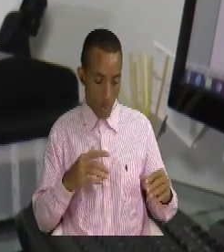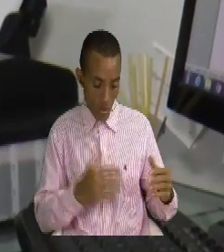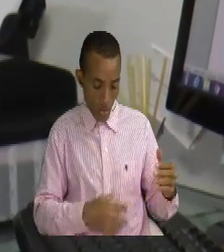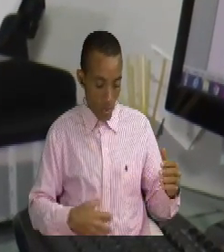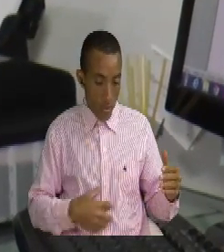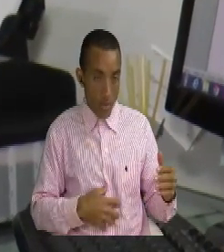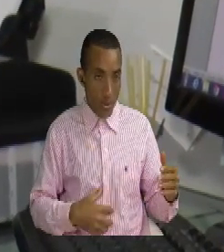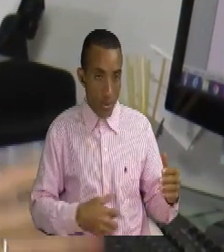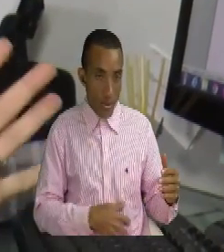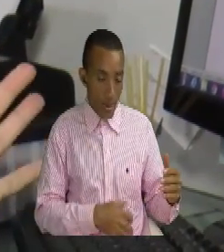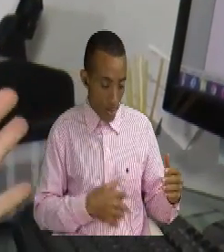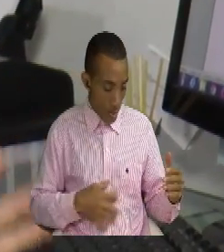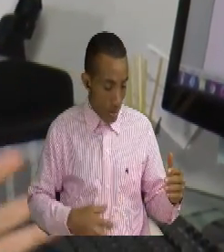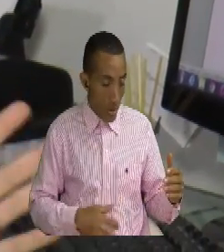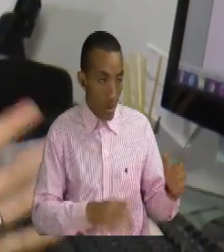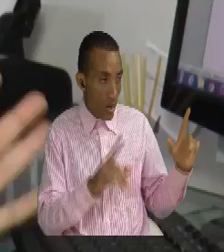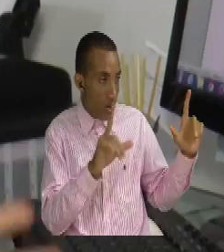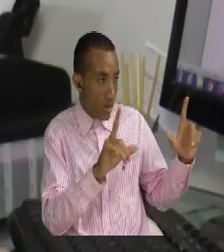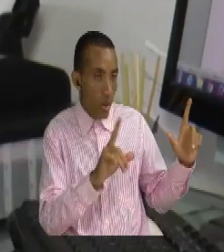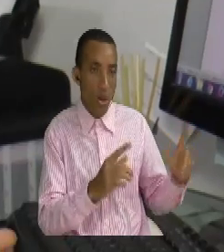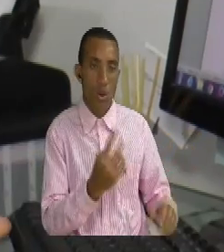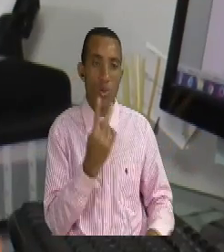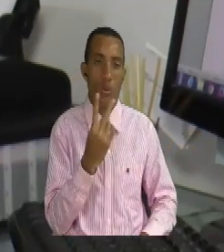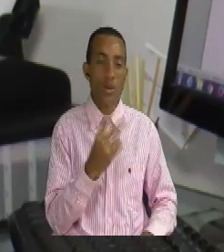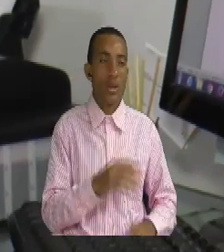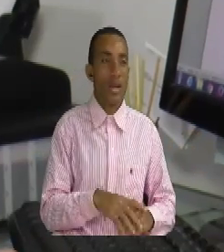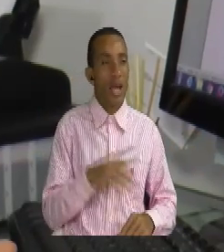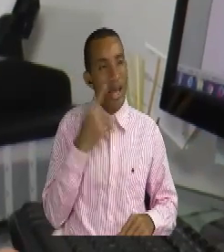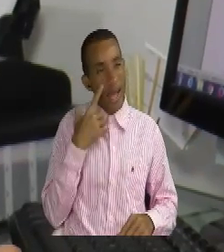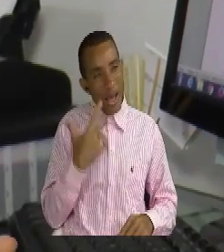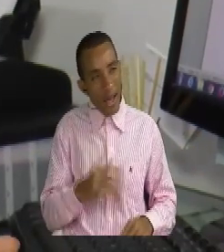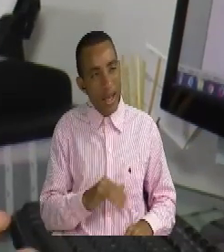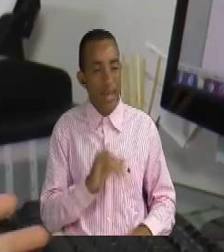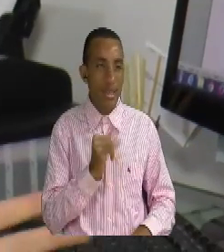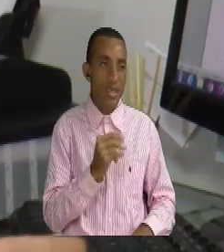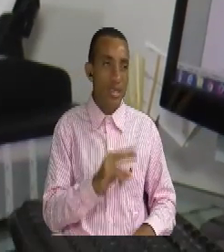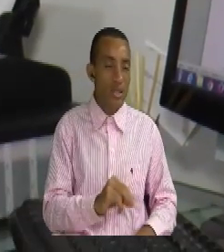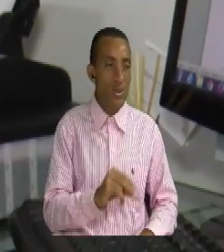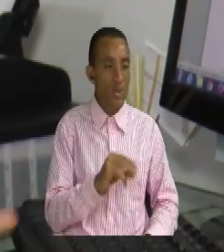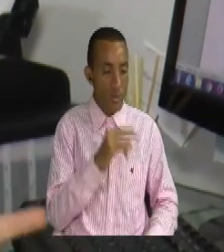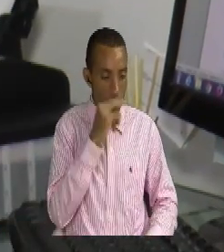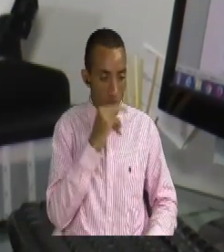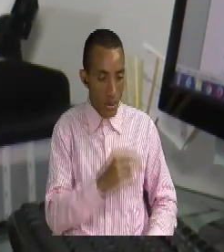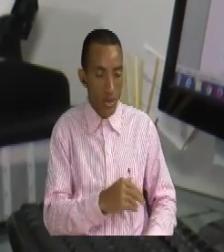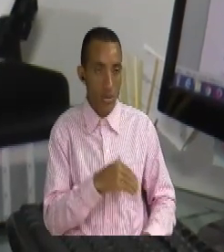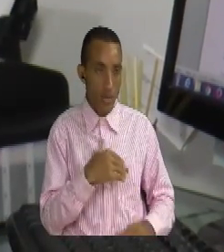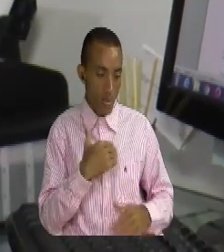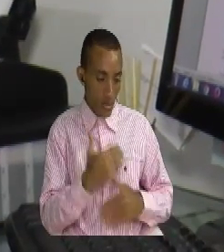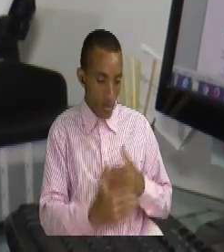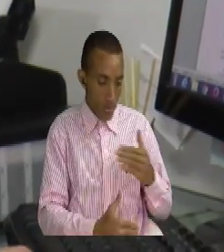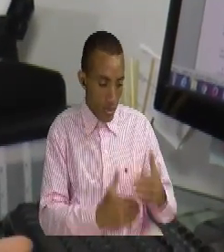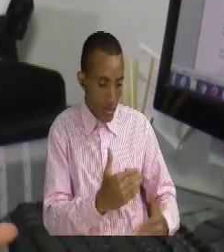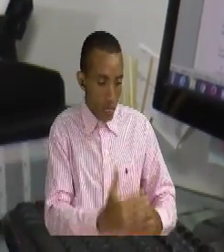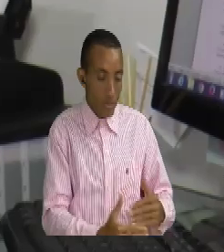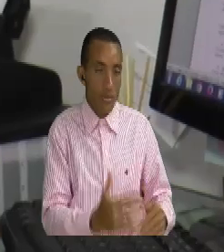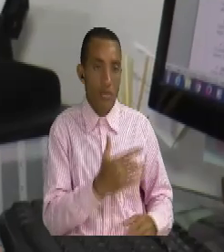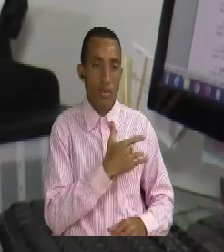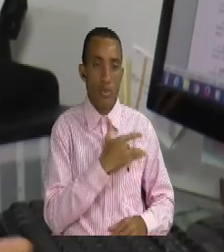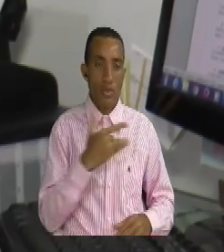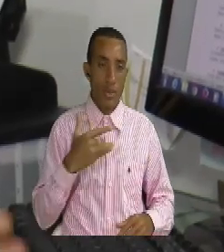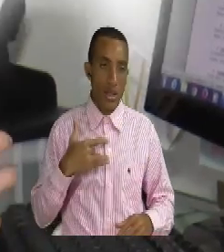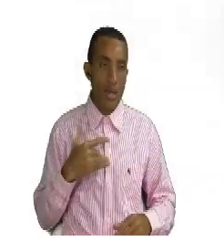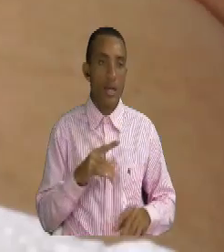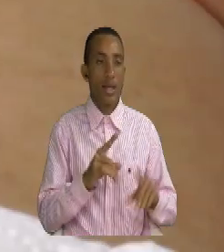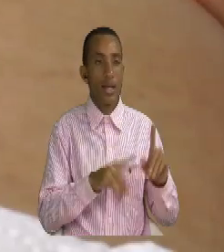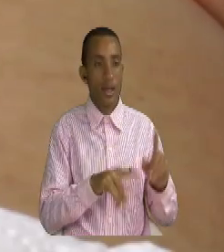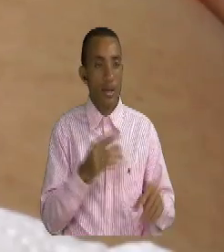ya al último trimestre a ver cuál es, si es niño o si es niña. Pues la ideal es saber todo el seguimiento de la salud del bebé todos los 9 meses, pero sí hay unas